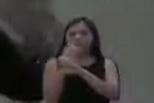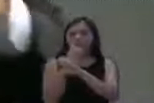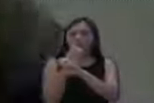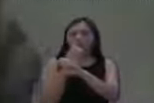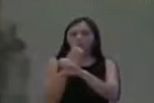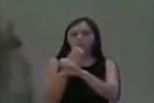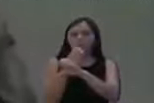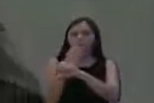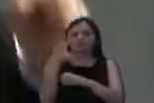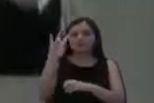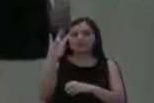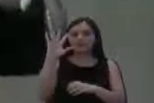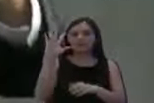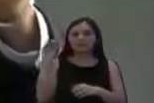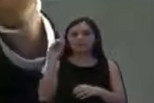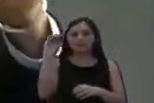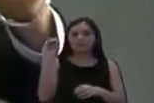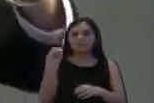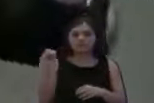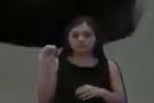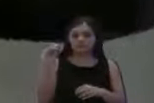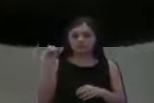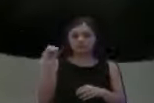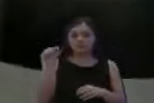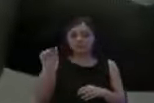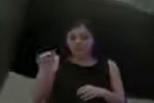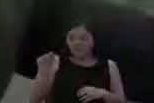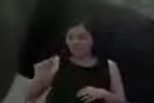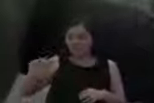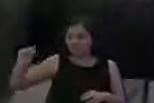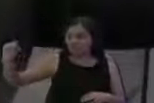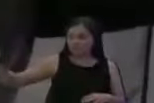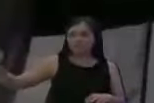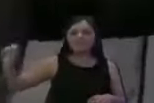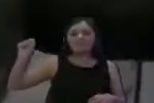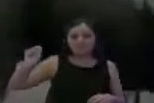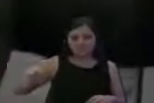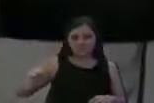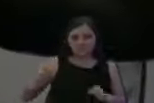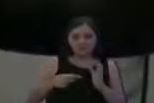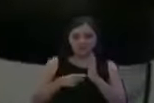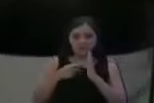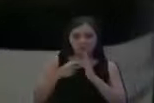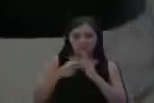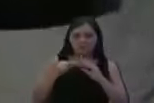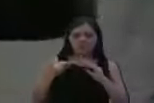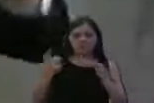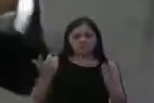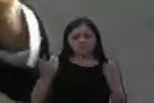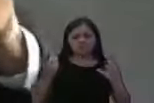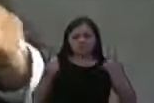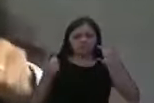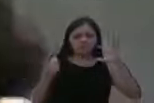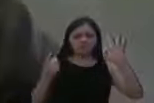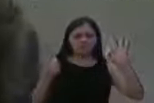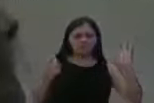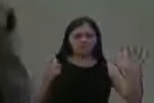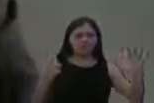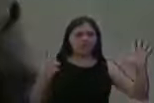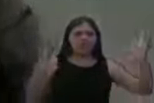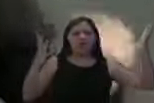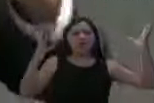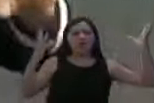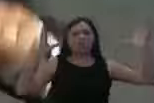24000 por 75 y verán que Comparado con el precio de la propiedad 250,000 es menor que la